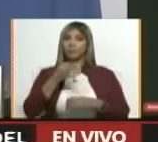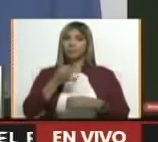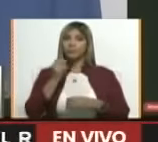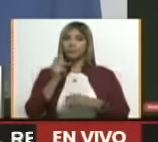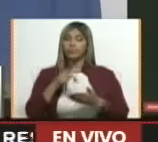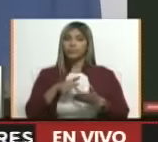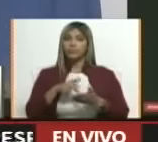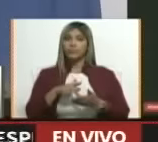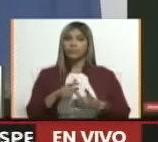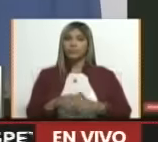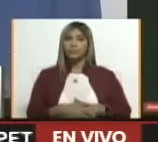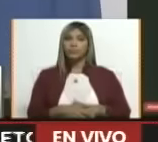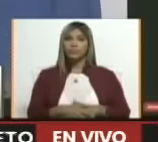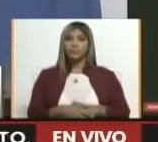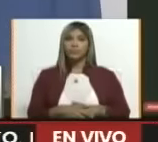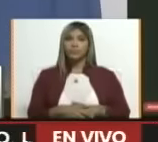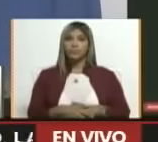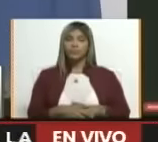participación.